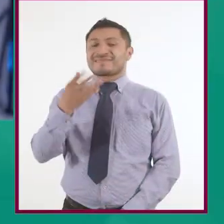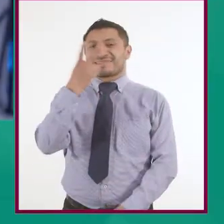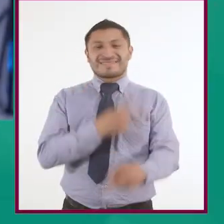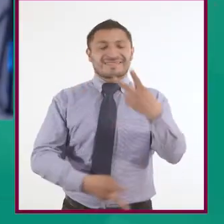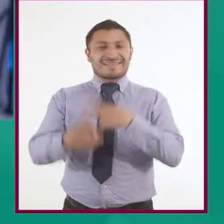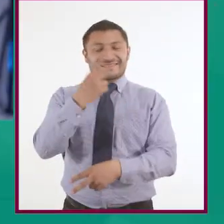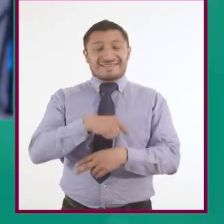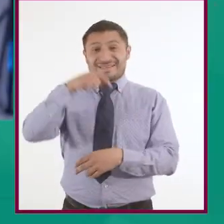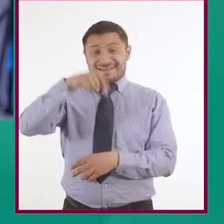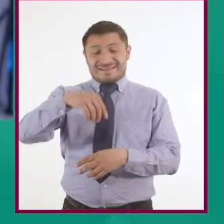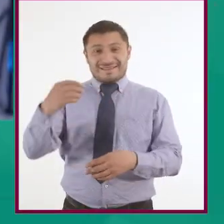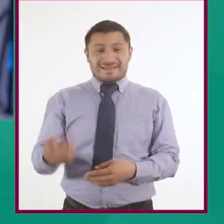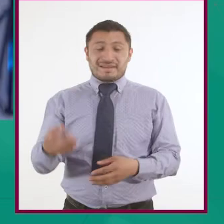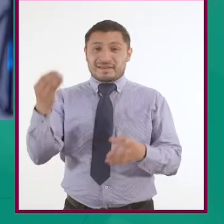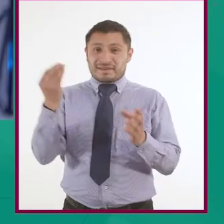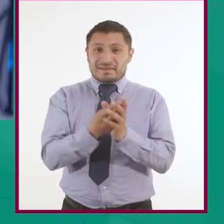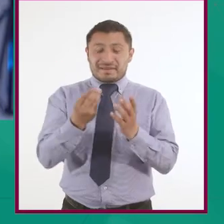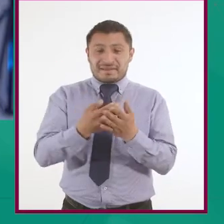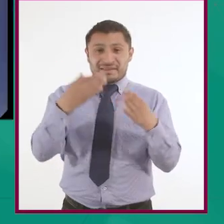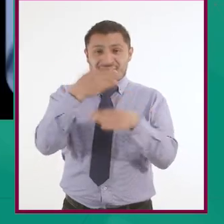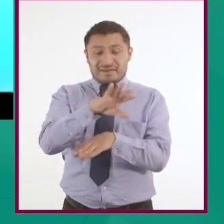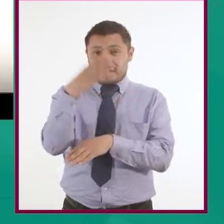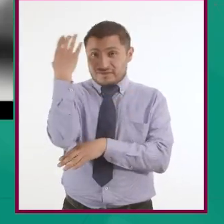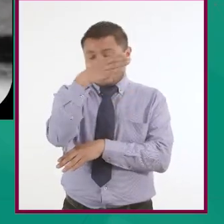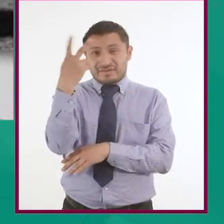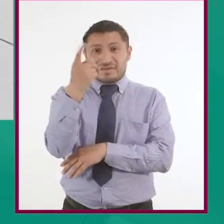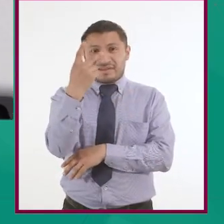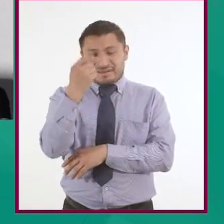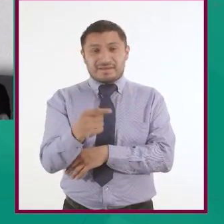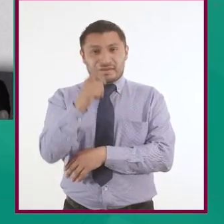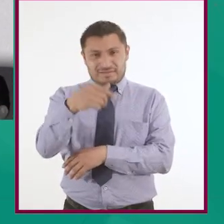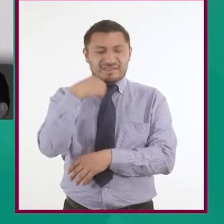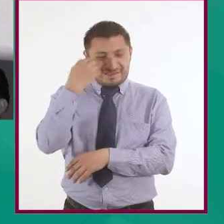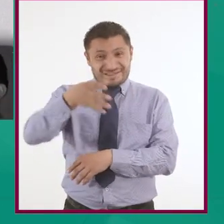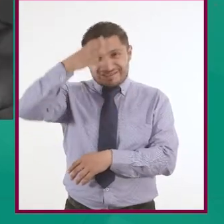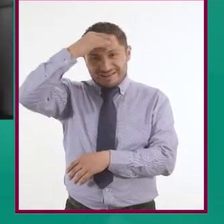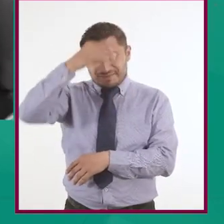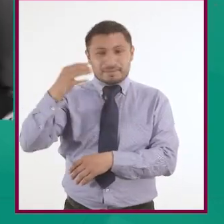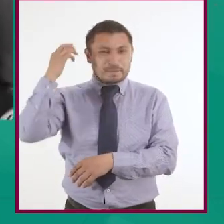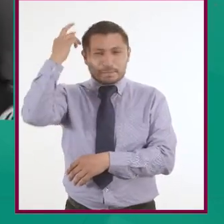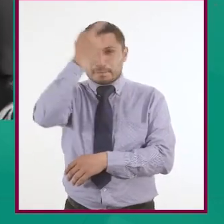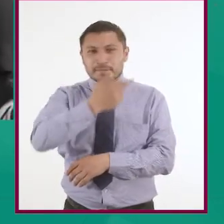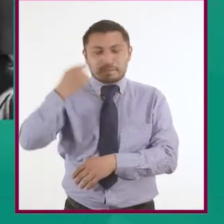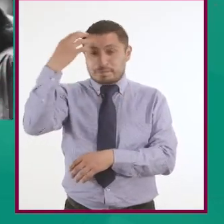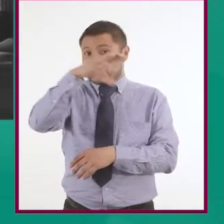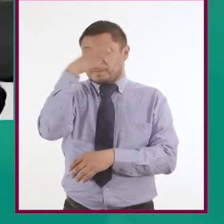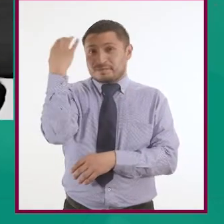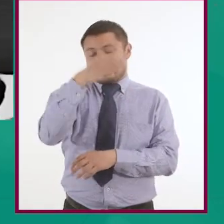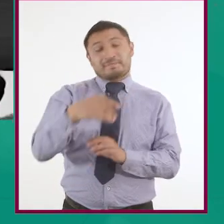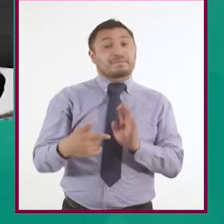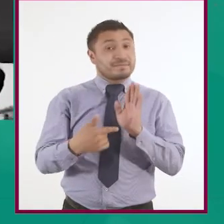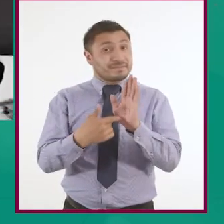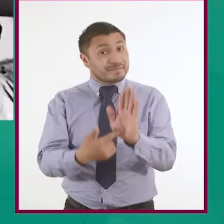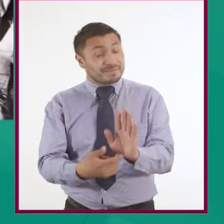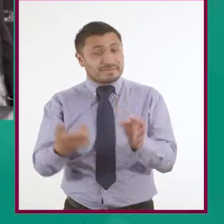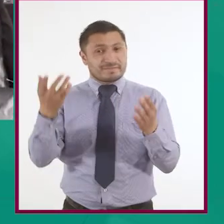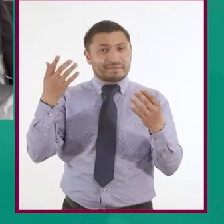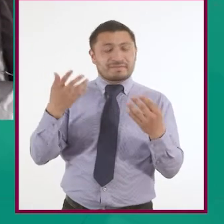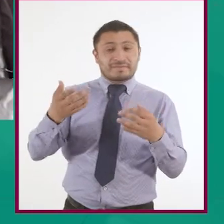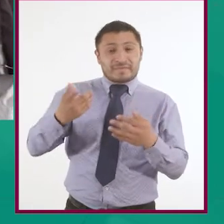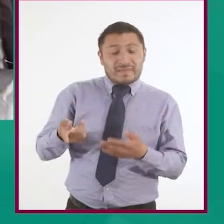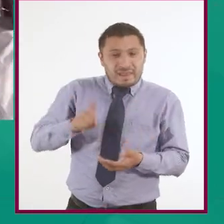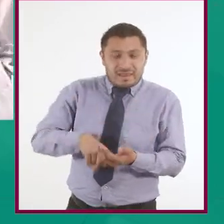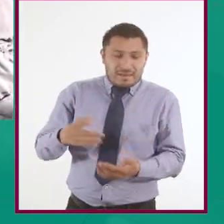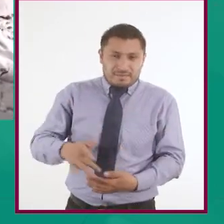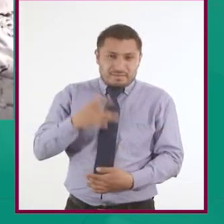Bienvenidas y bienvenidos a nuestro programa de Fotográfica TV. ¿Te gustaría aprender a analizar una fotografía a partir de los